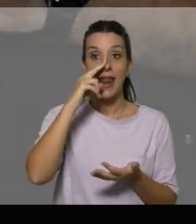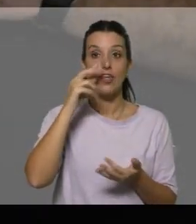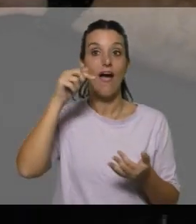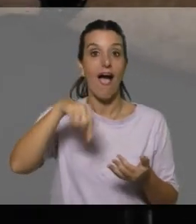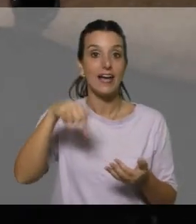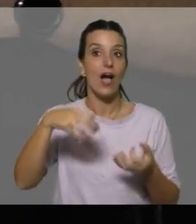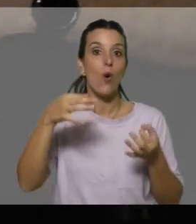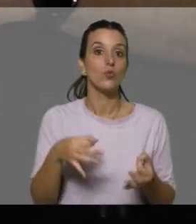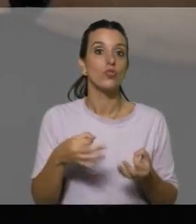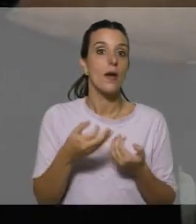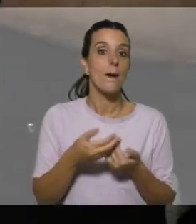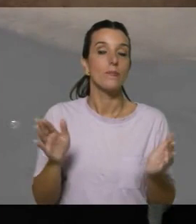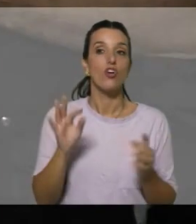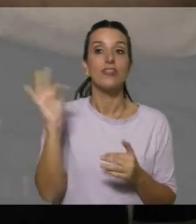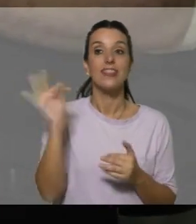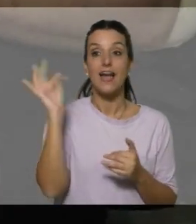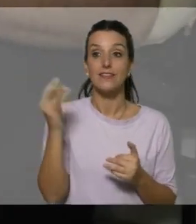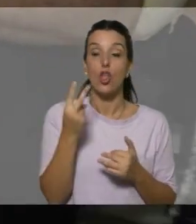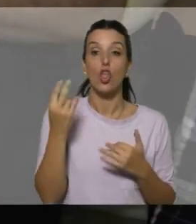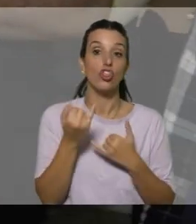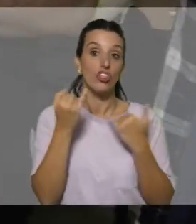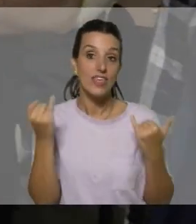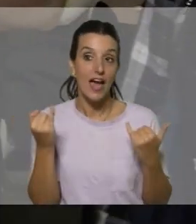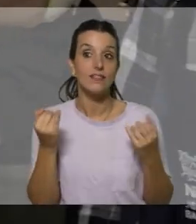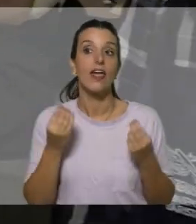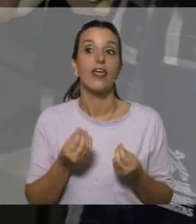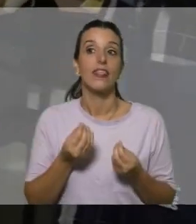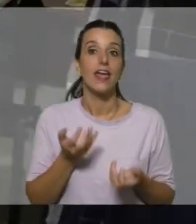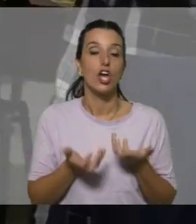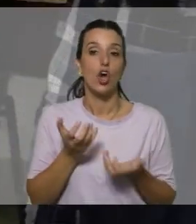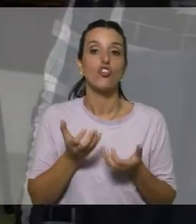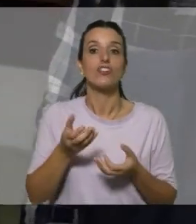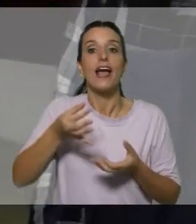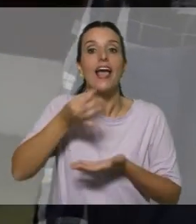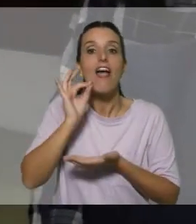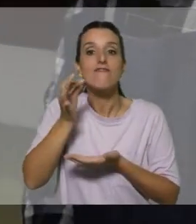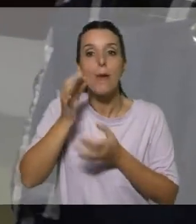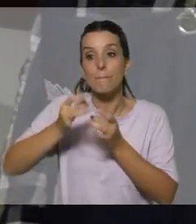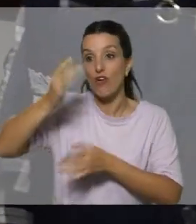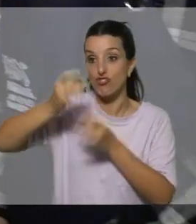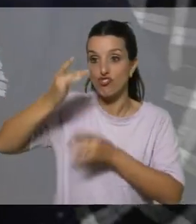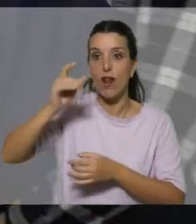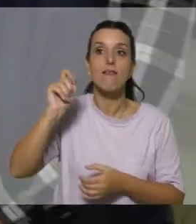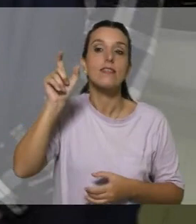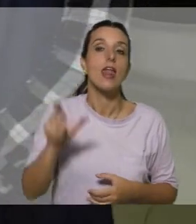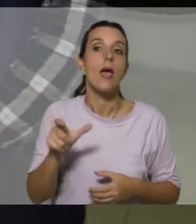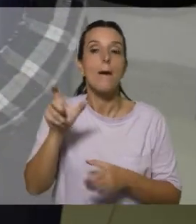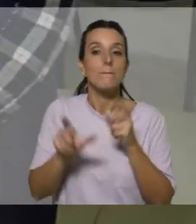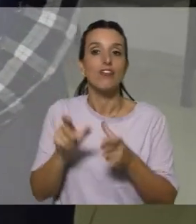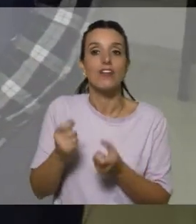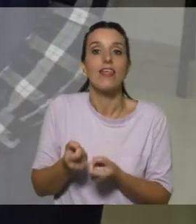aquí se está llevando a cabo un taller de 2 días de baristas. Baristas es aquellos que nos sirven el